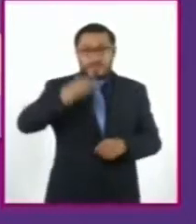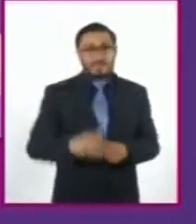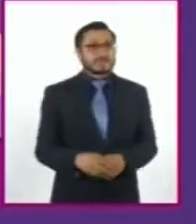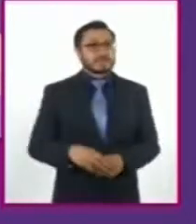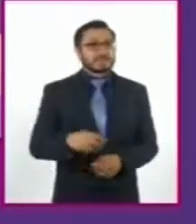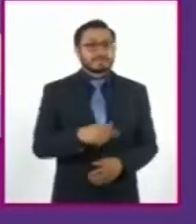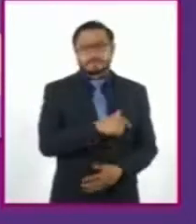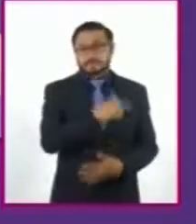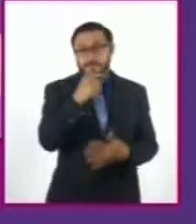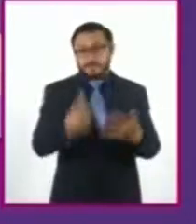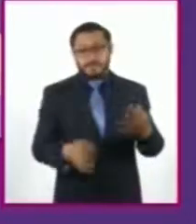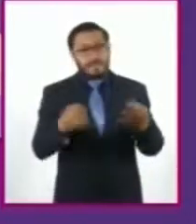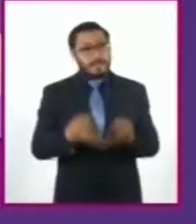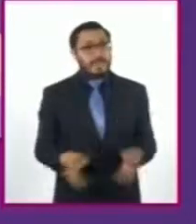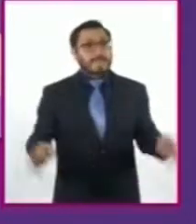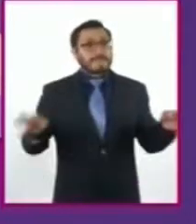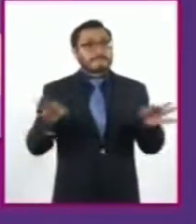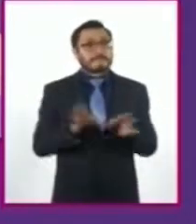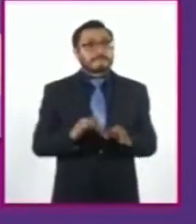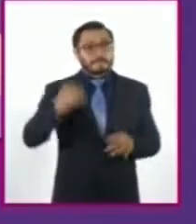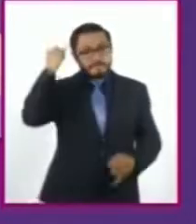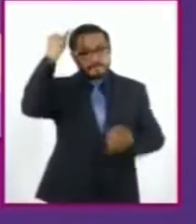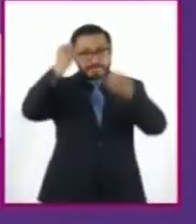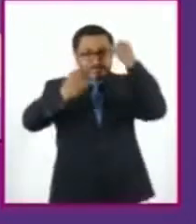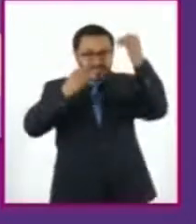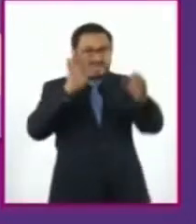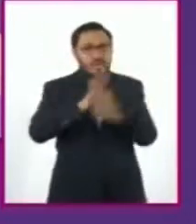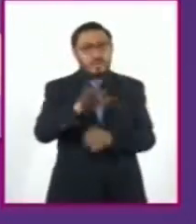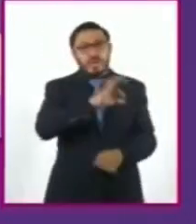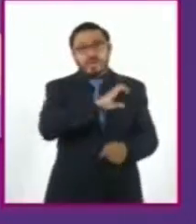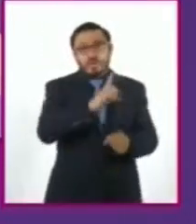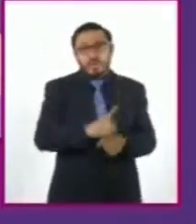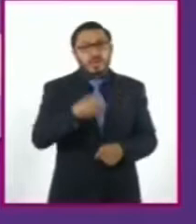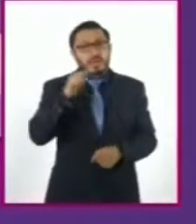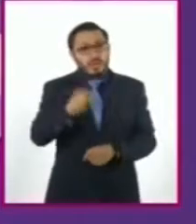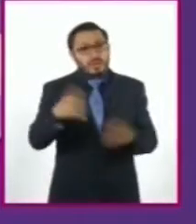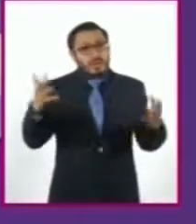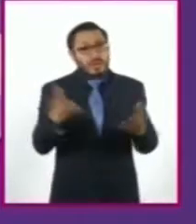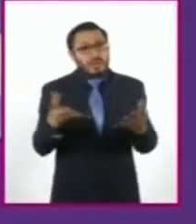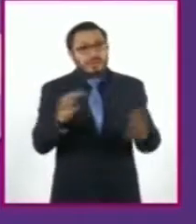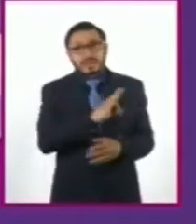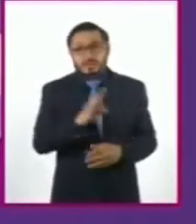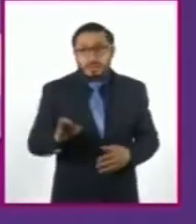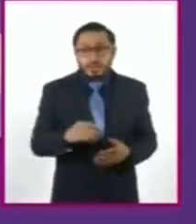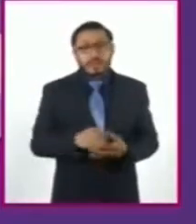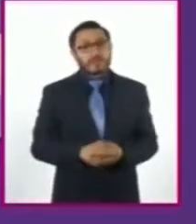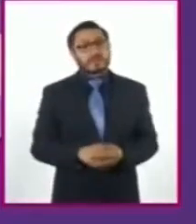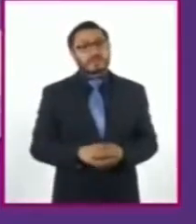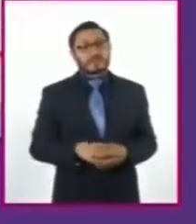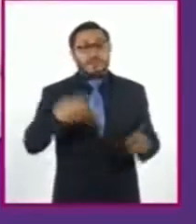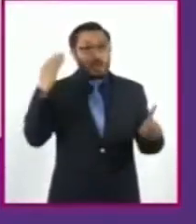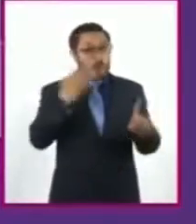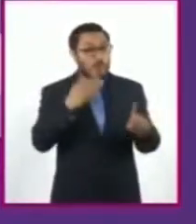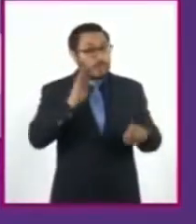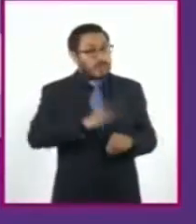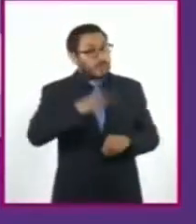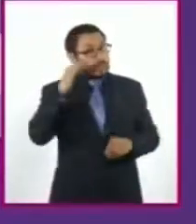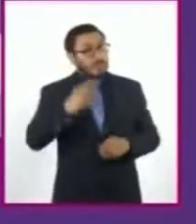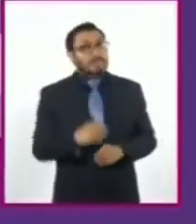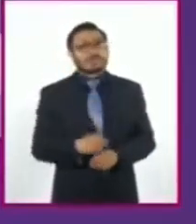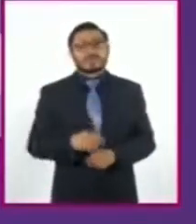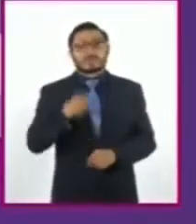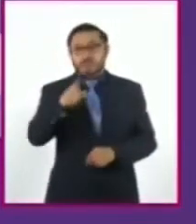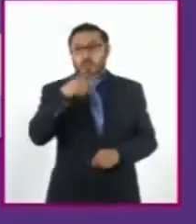son fundamentales para imaginar posibles escenarios de realización personal y plantearte metas.